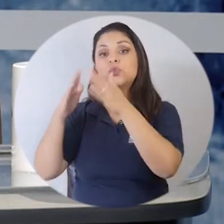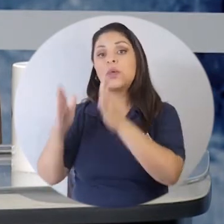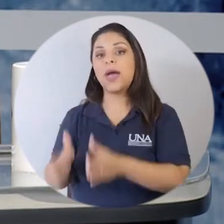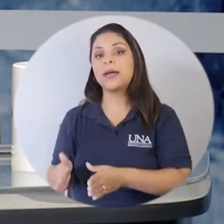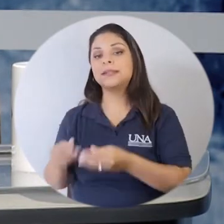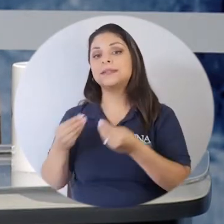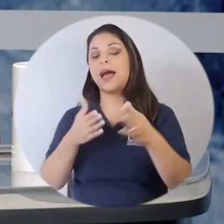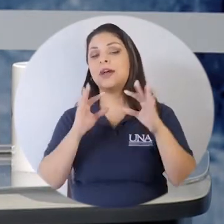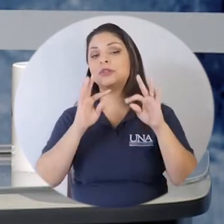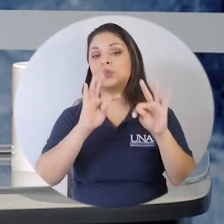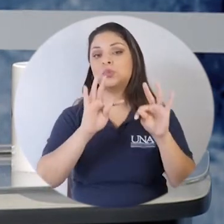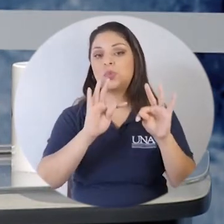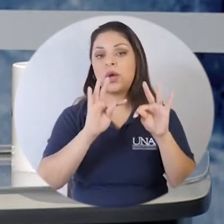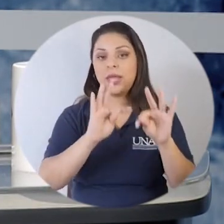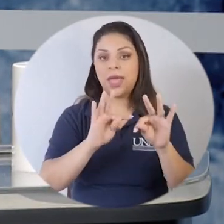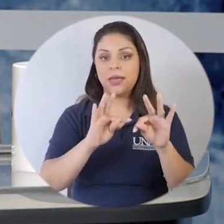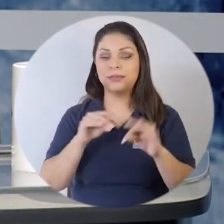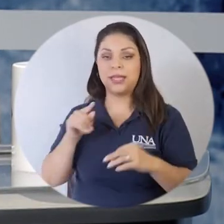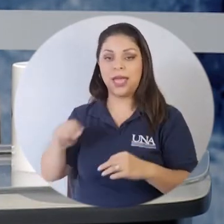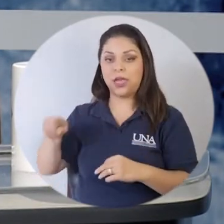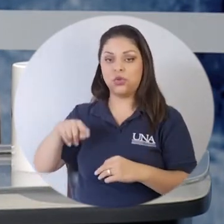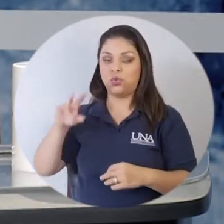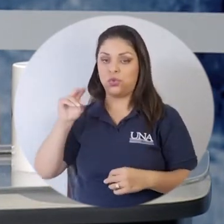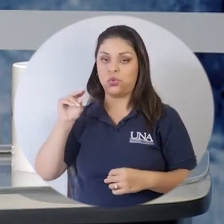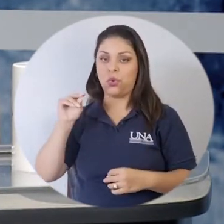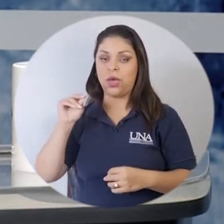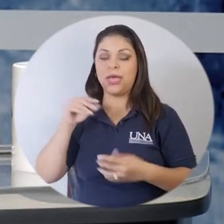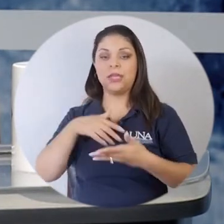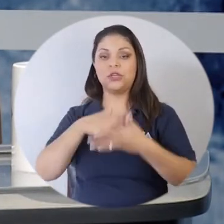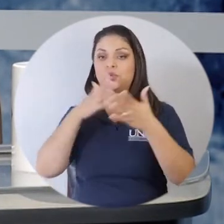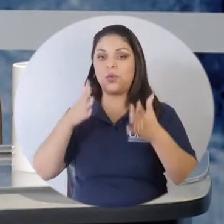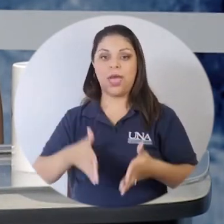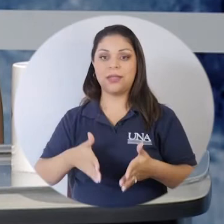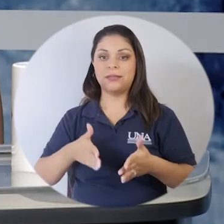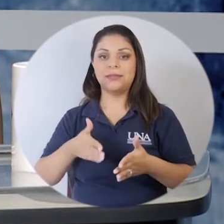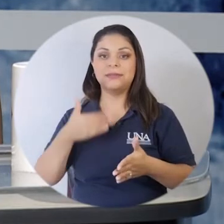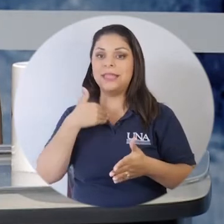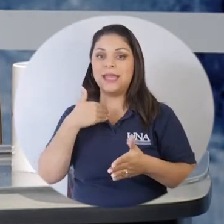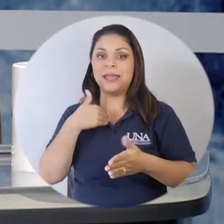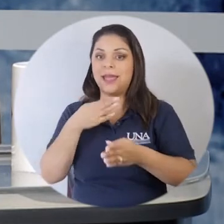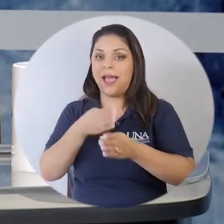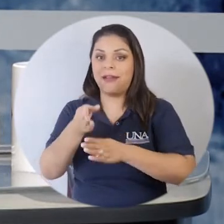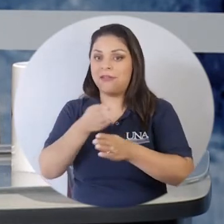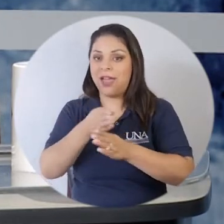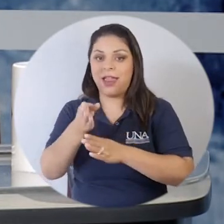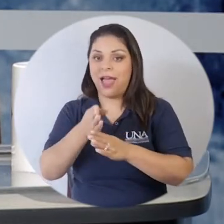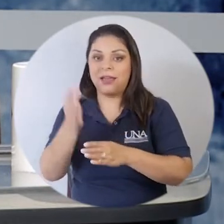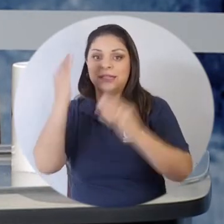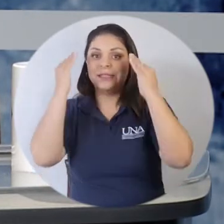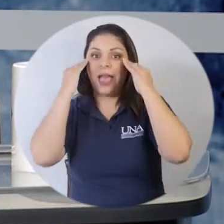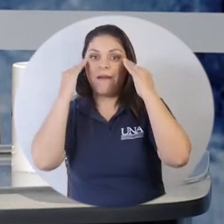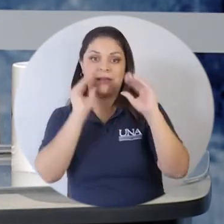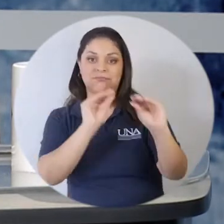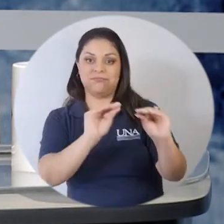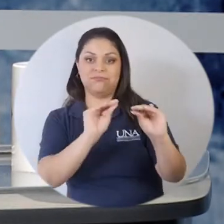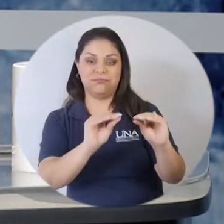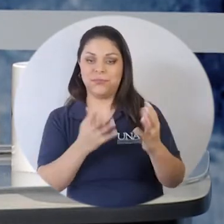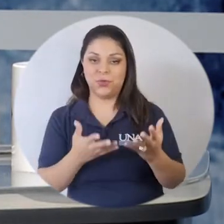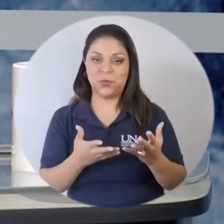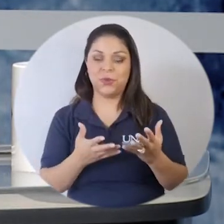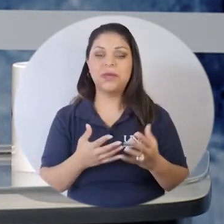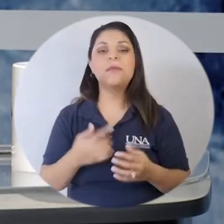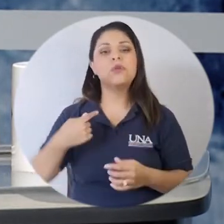que imparten las tutorías académicas no necesariamente son estudiantes que pertenecen a una carrera de pedagogía. Entonces, desde la unidad de